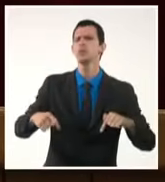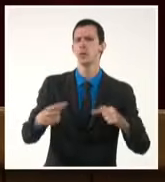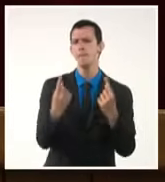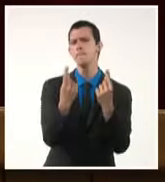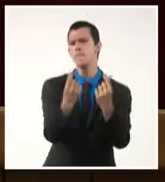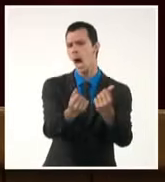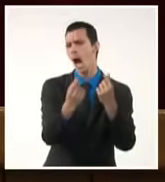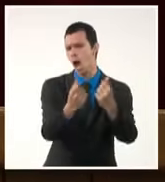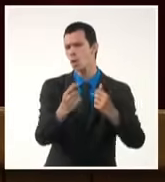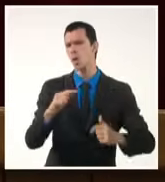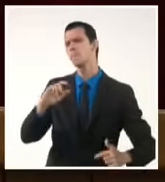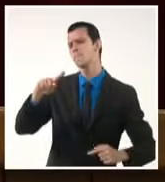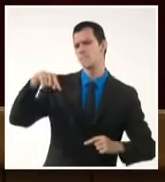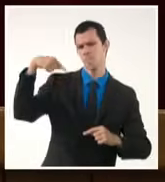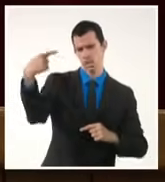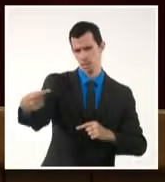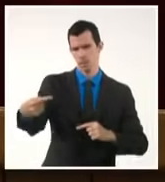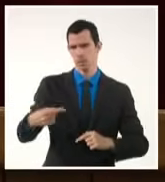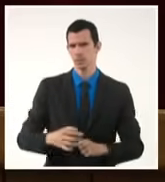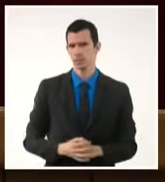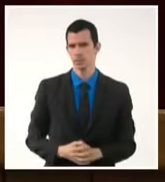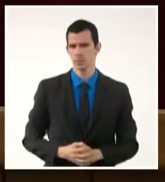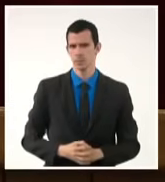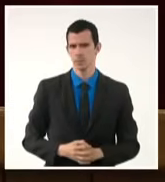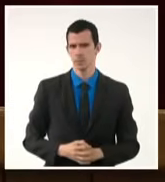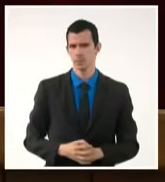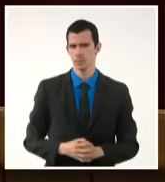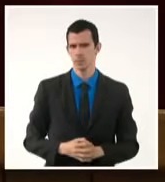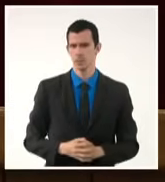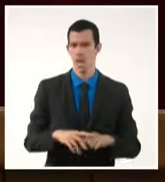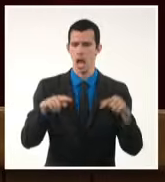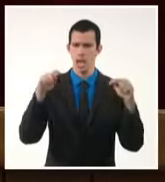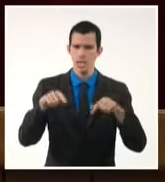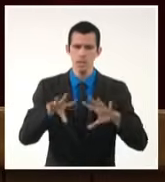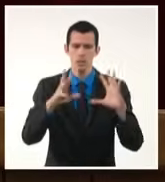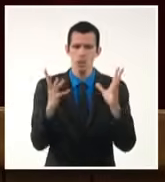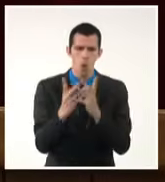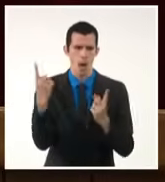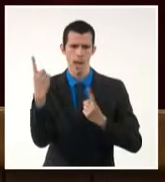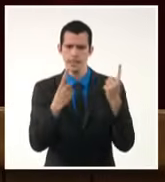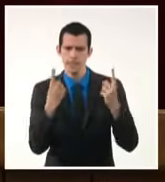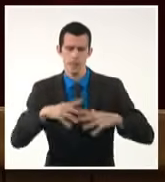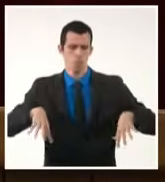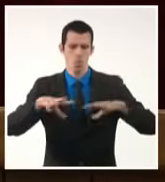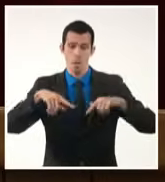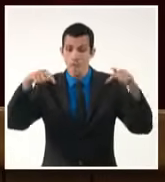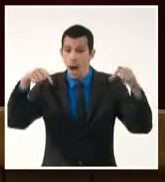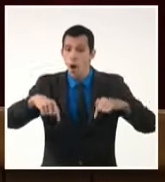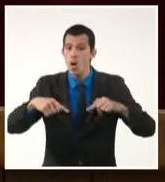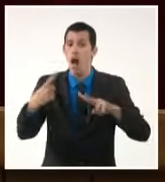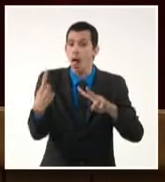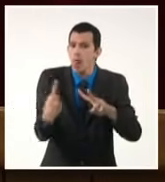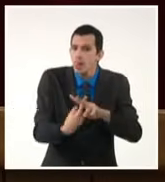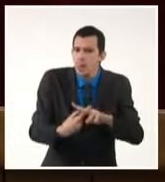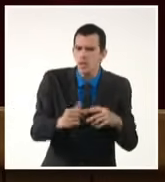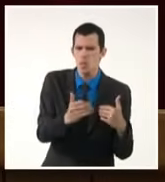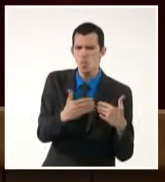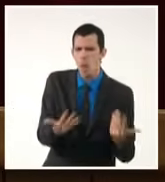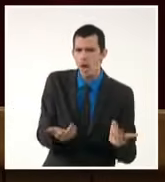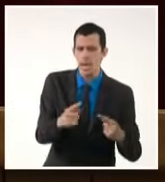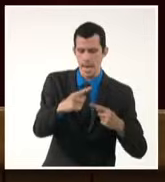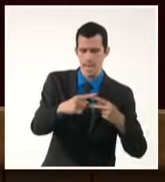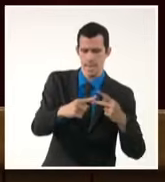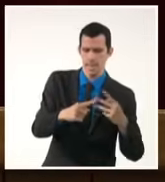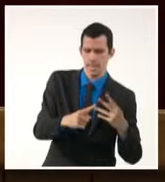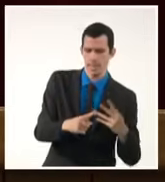país, considerando las posibles salidas y soluciones a la situación actual. La efectividad de las medidas que en el